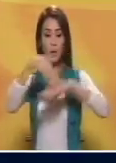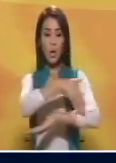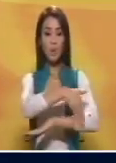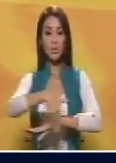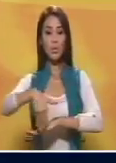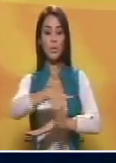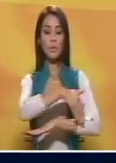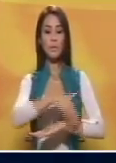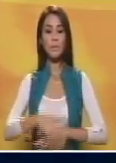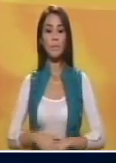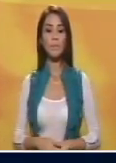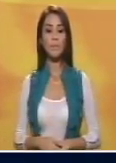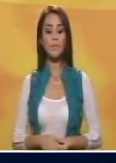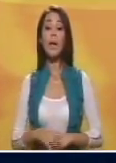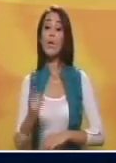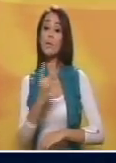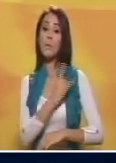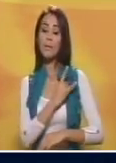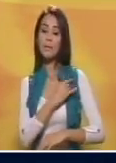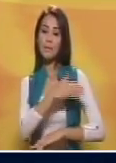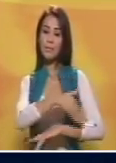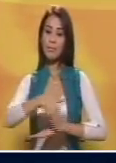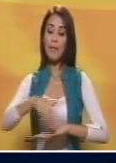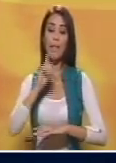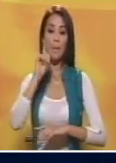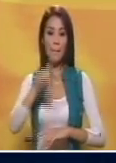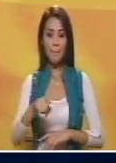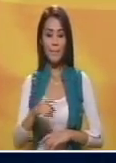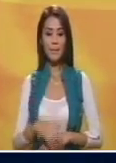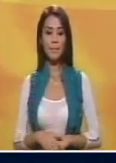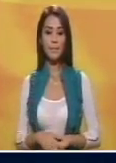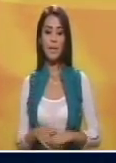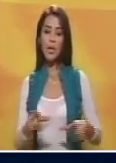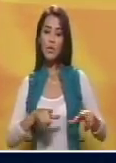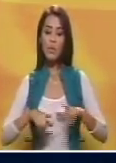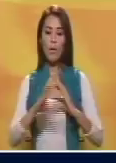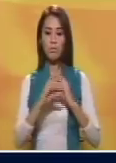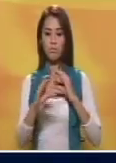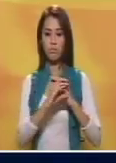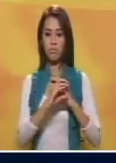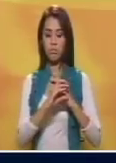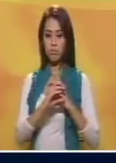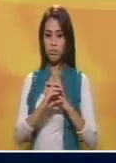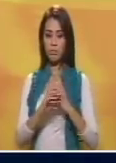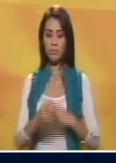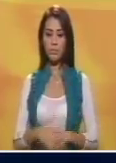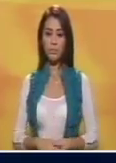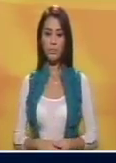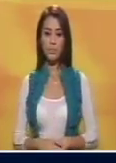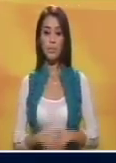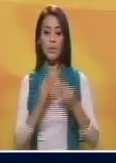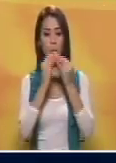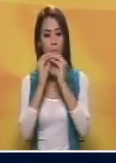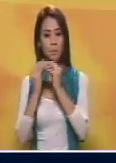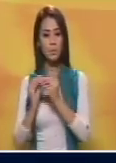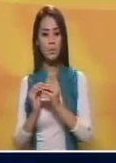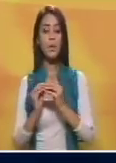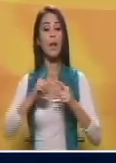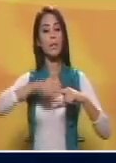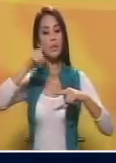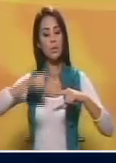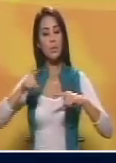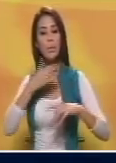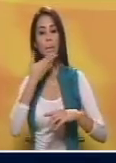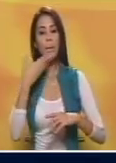Juncal, en toda la avenida Universitaria, en el terminal y en el Boquete. Se han reparado líneas de circuito para